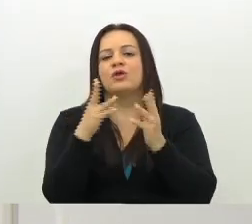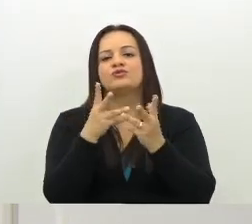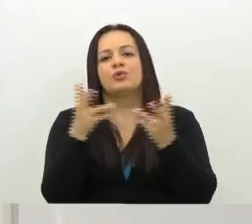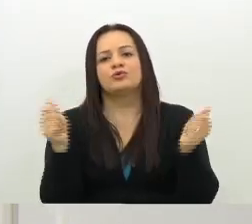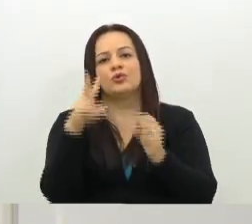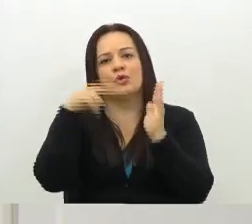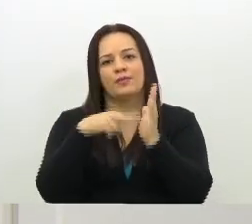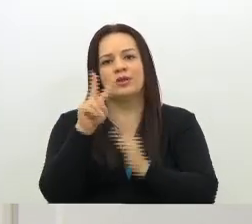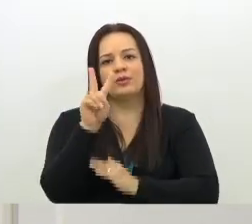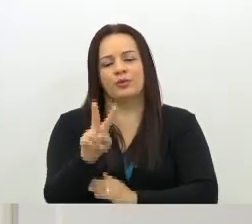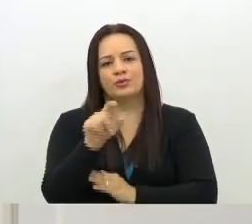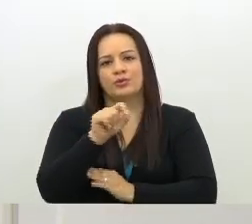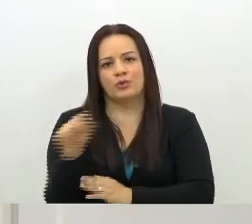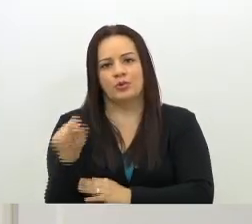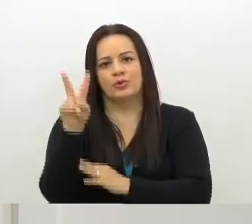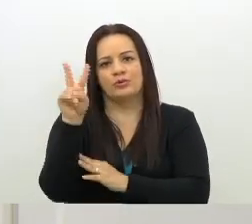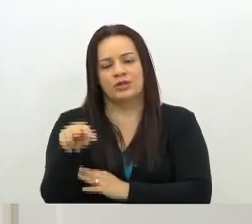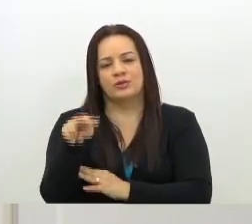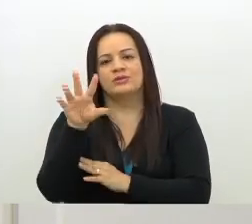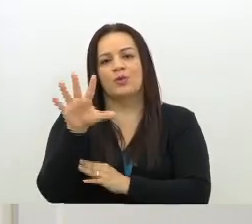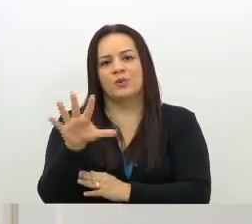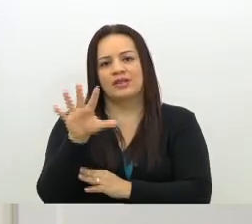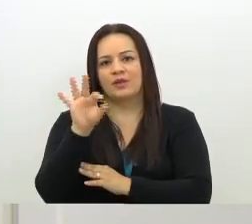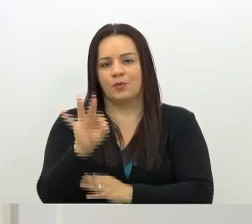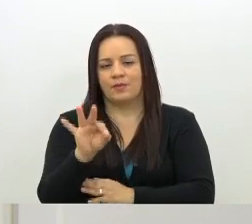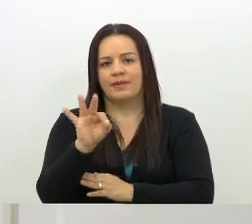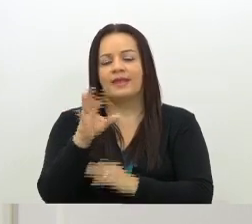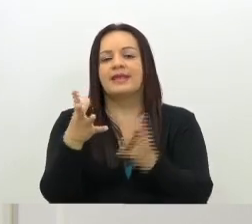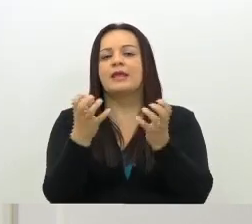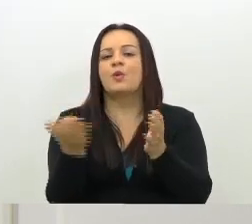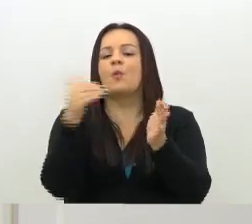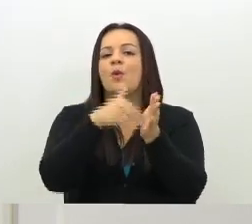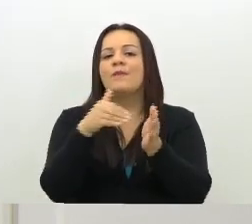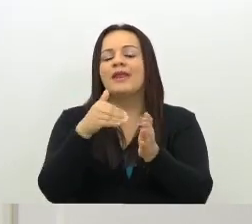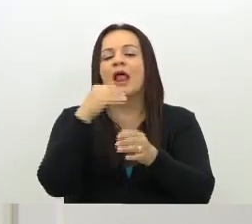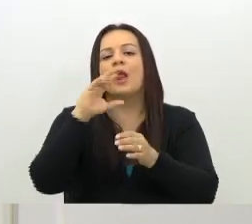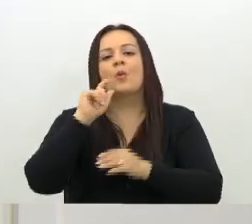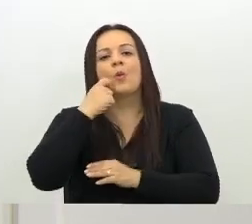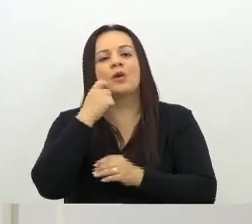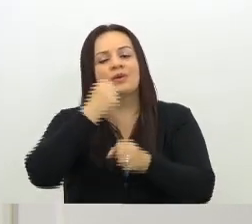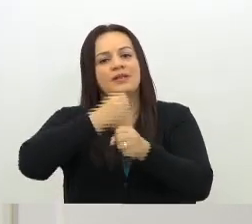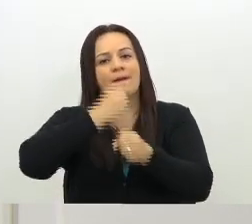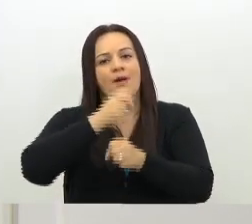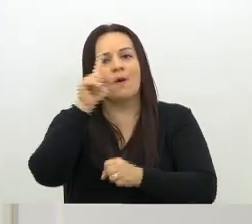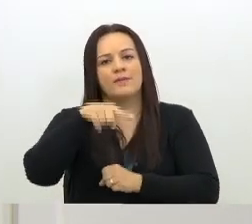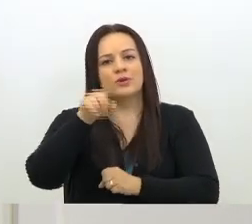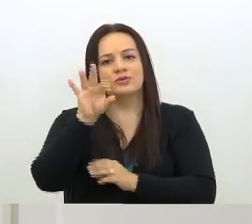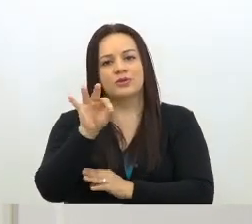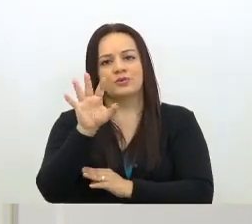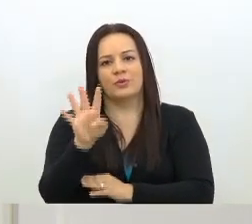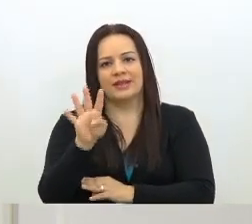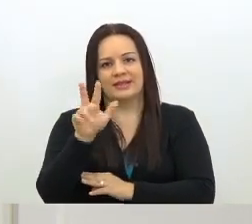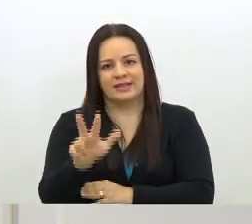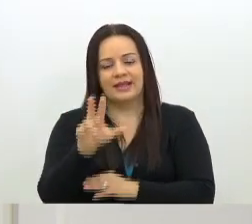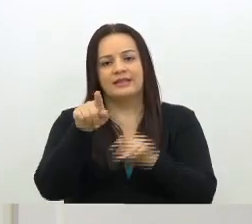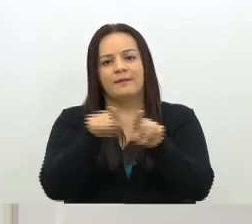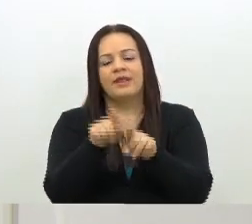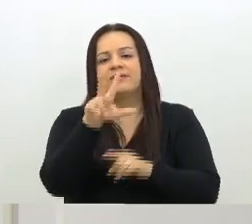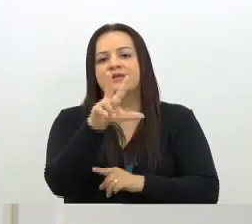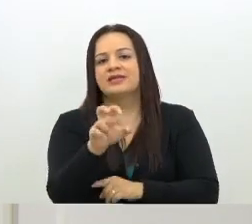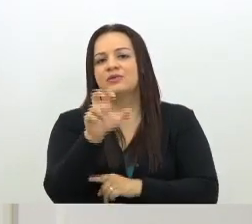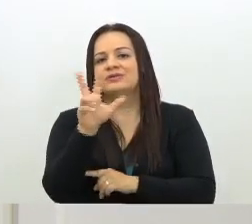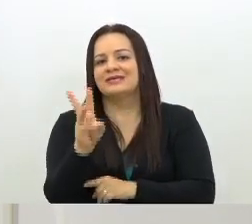2002-259. Y quiero volver al Código de Trabajo de 1943. El artículo 365